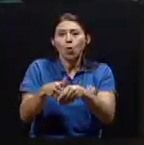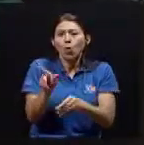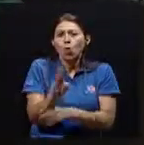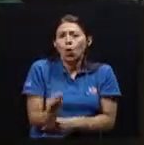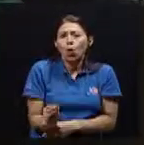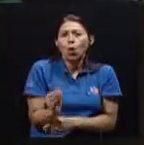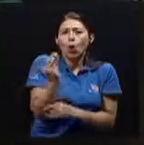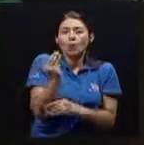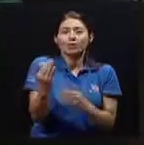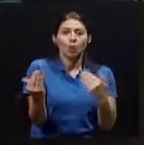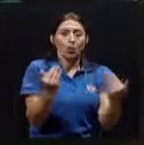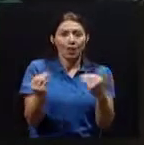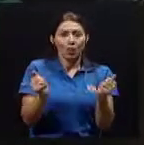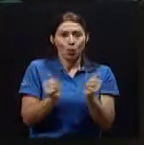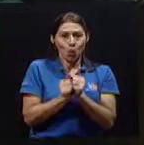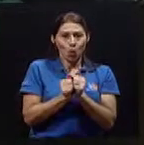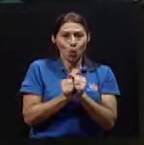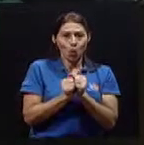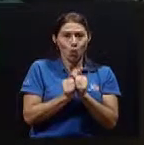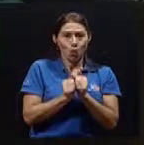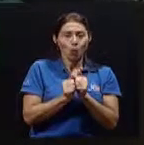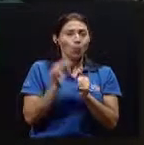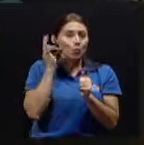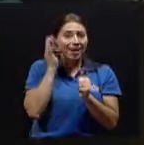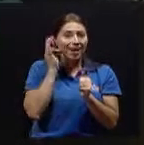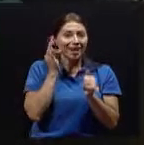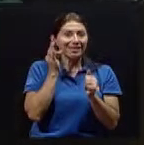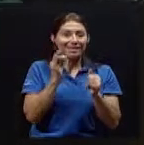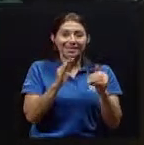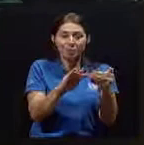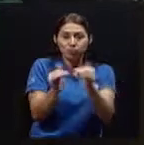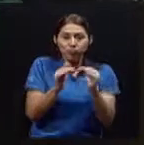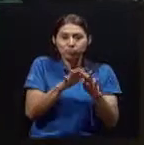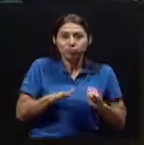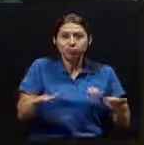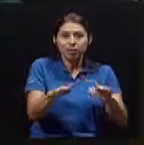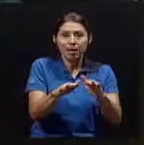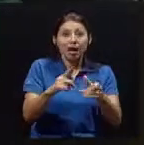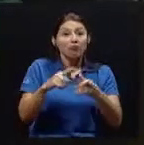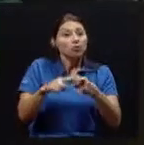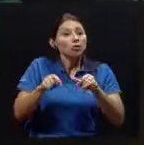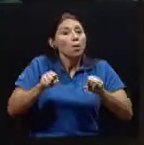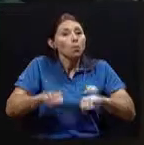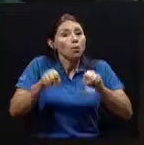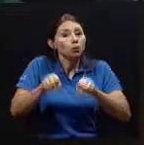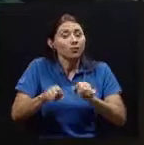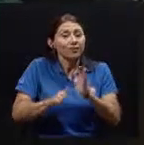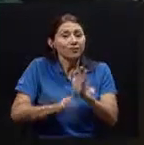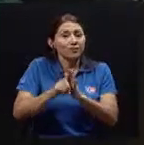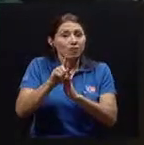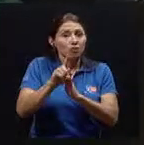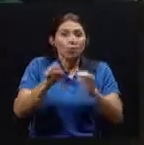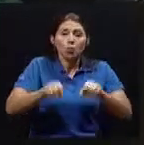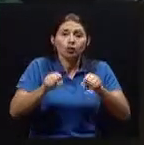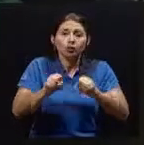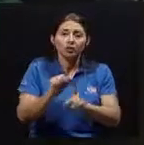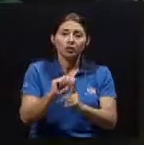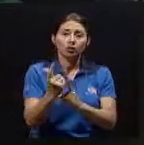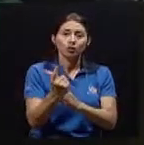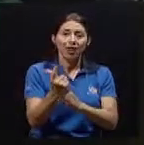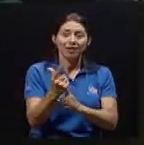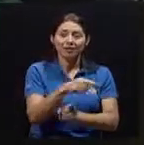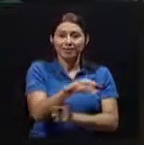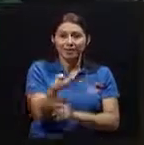que las adolescentes de zona urbana. Entonces también las posibilidades de desarrollo, las posibilidades sociales que el adolescente vaya a